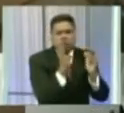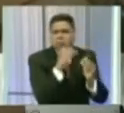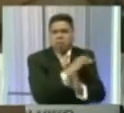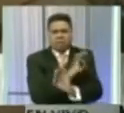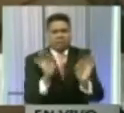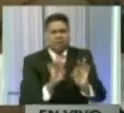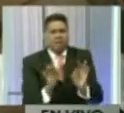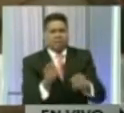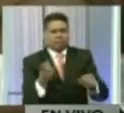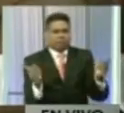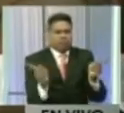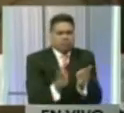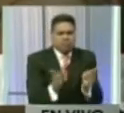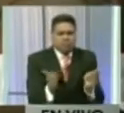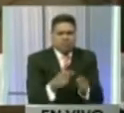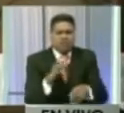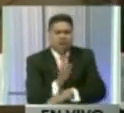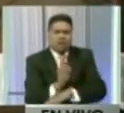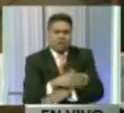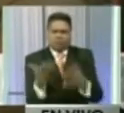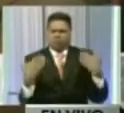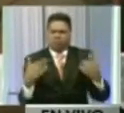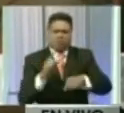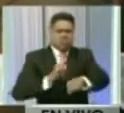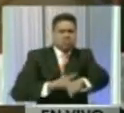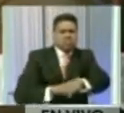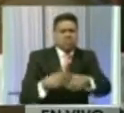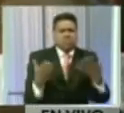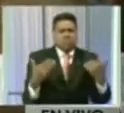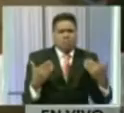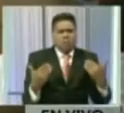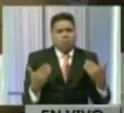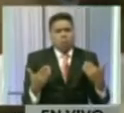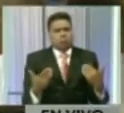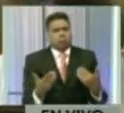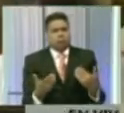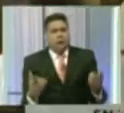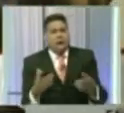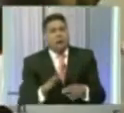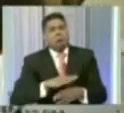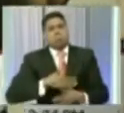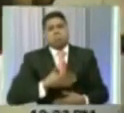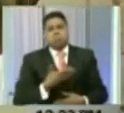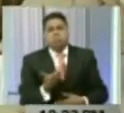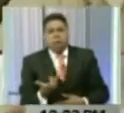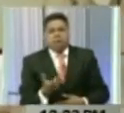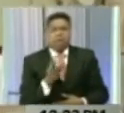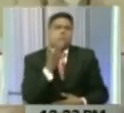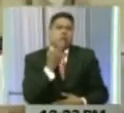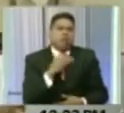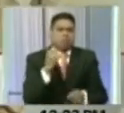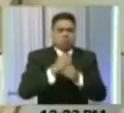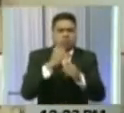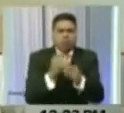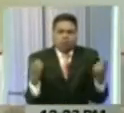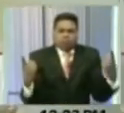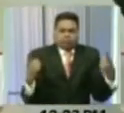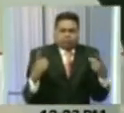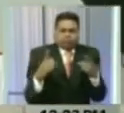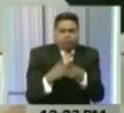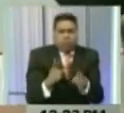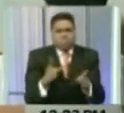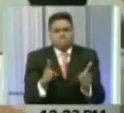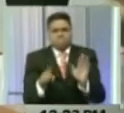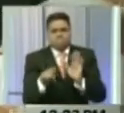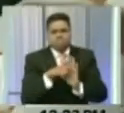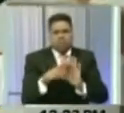tiempo de 7 días a 5, puedes reducir turnos de 4 a 3, ganas, usas menos